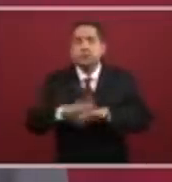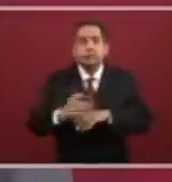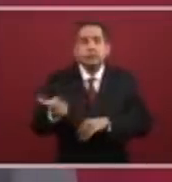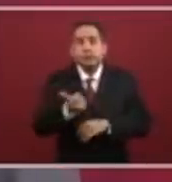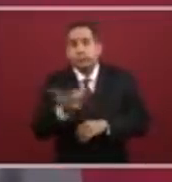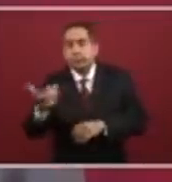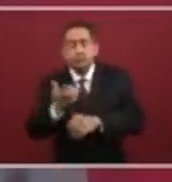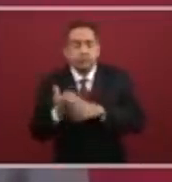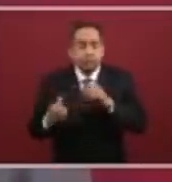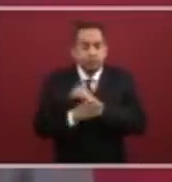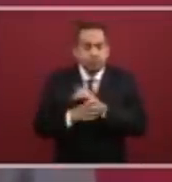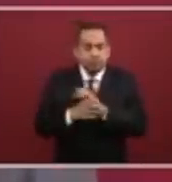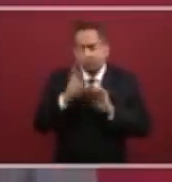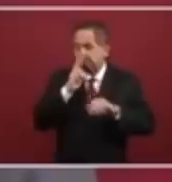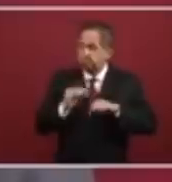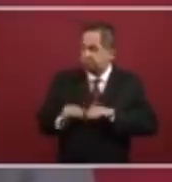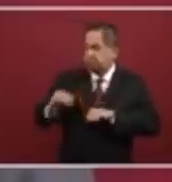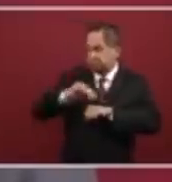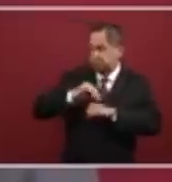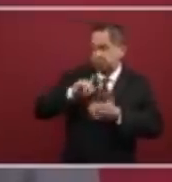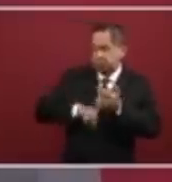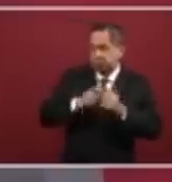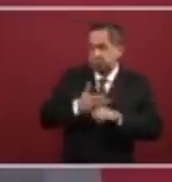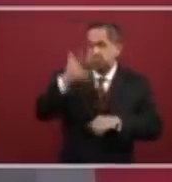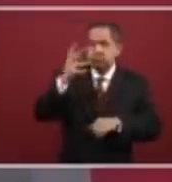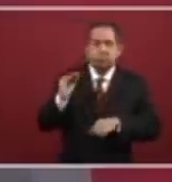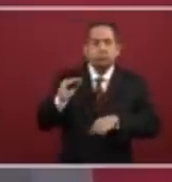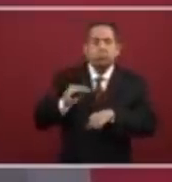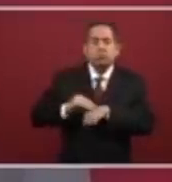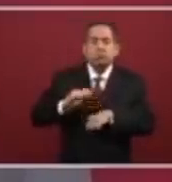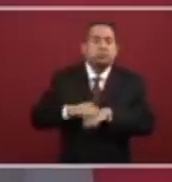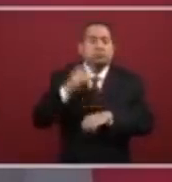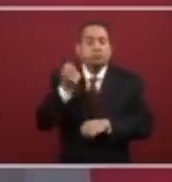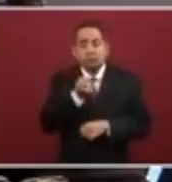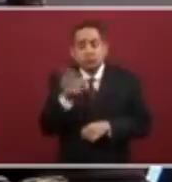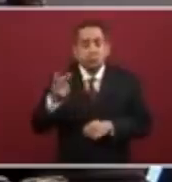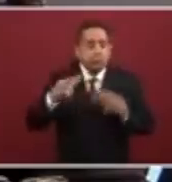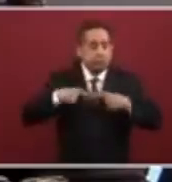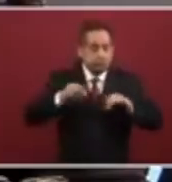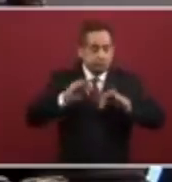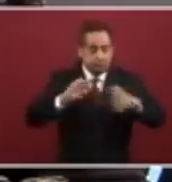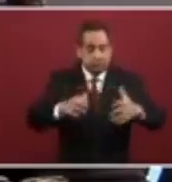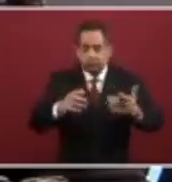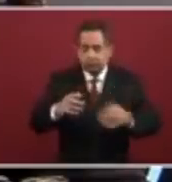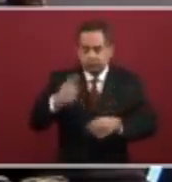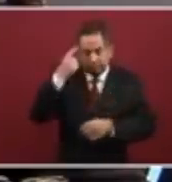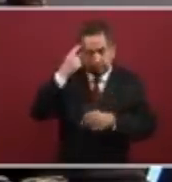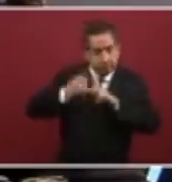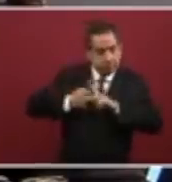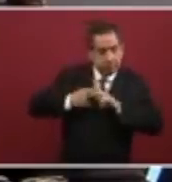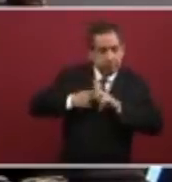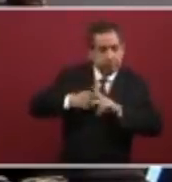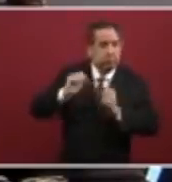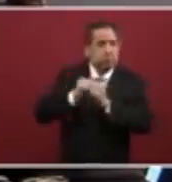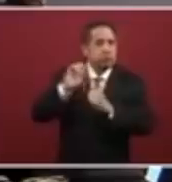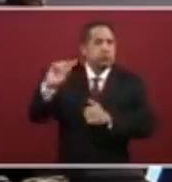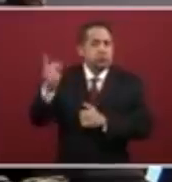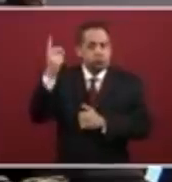que se paga en dólares a trabajadores en el mundo